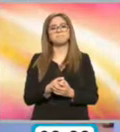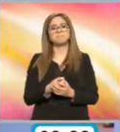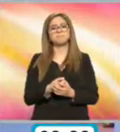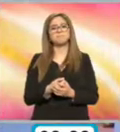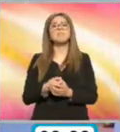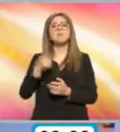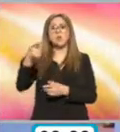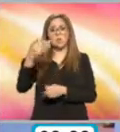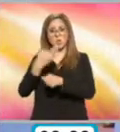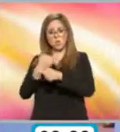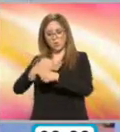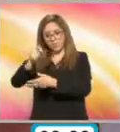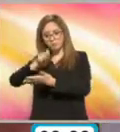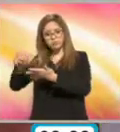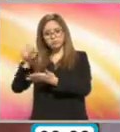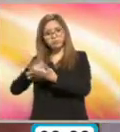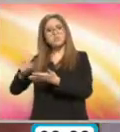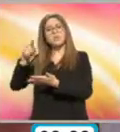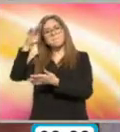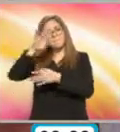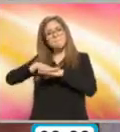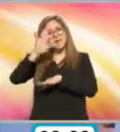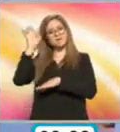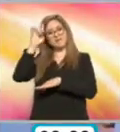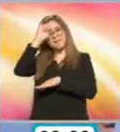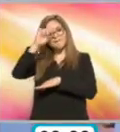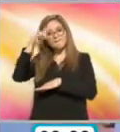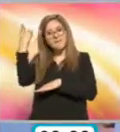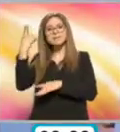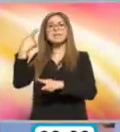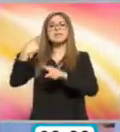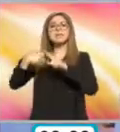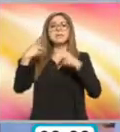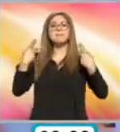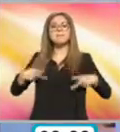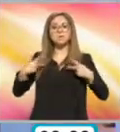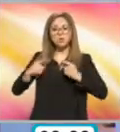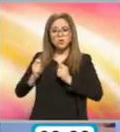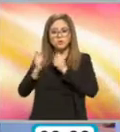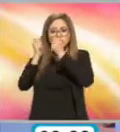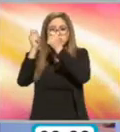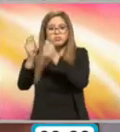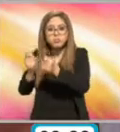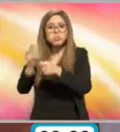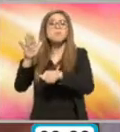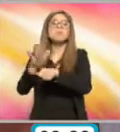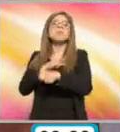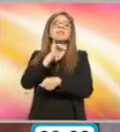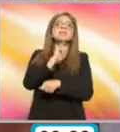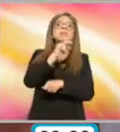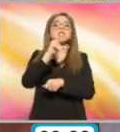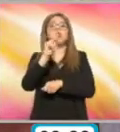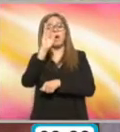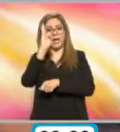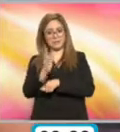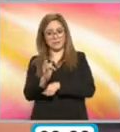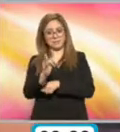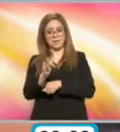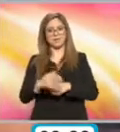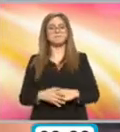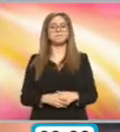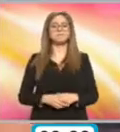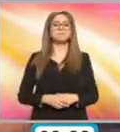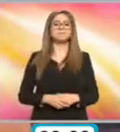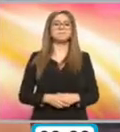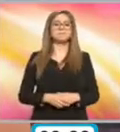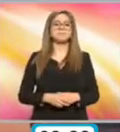más ágil, a quién lo estás dirigiendo, contra quién lo estás dirigiendo? Porque puede haber o no controversia. Oiga, ¿Sí? licenciado, y justamente eso,